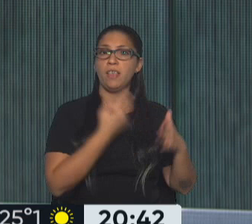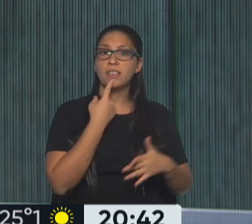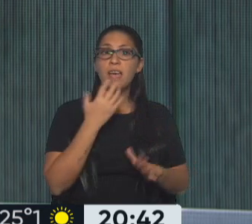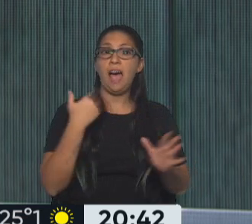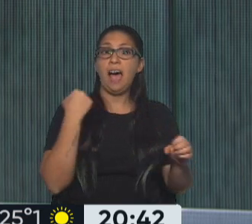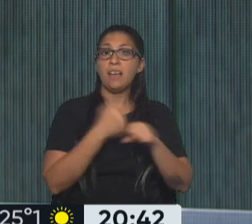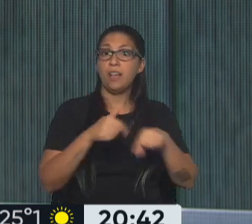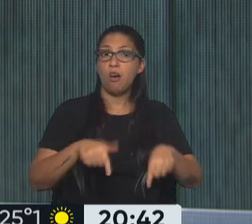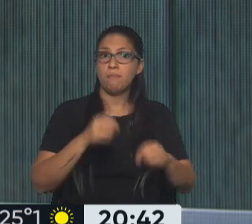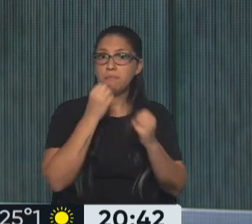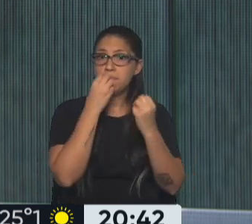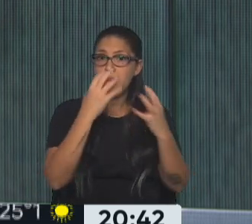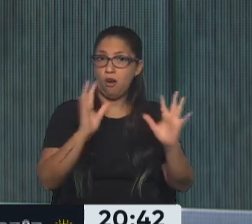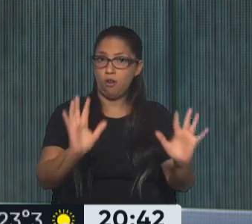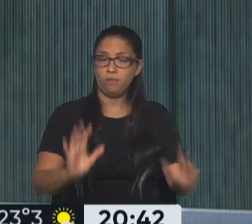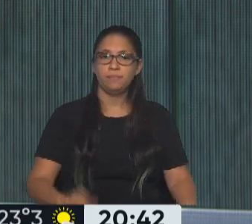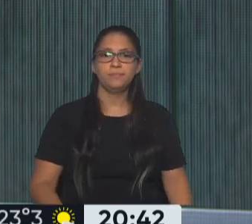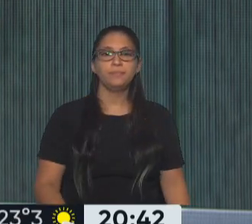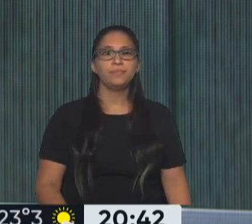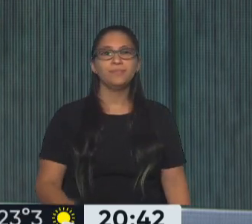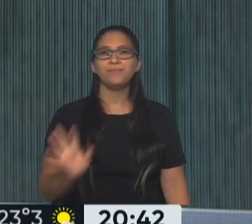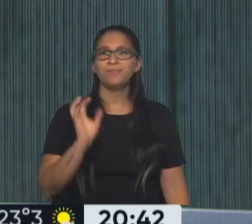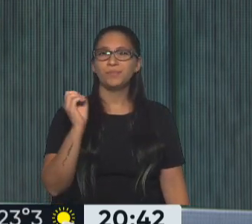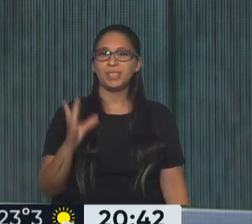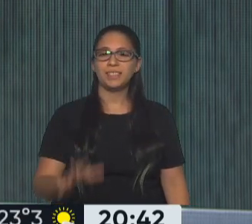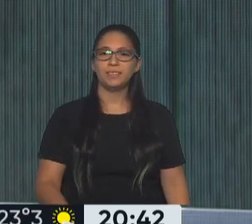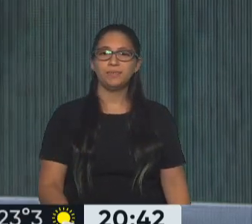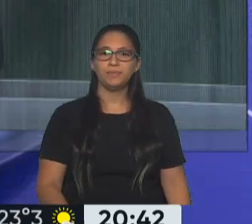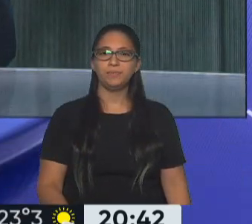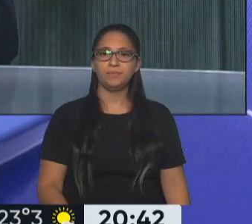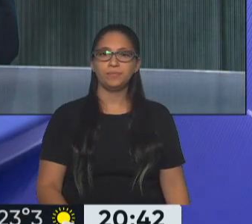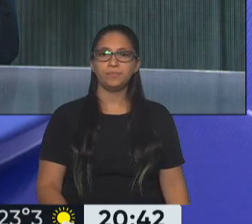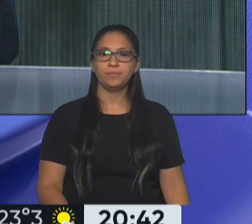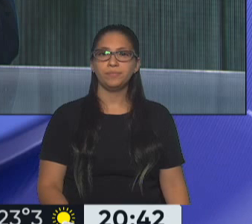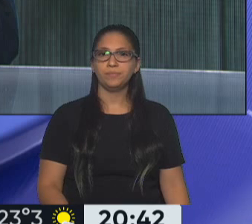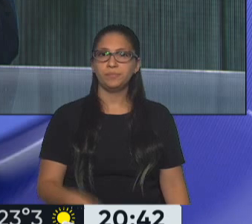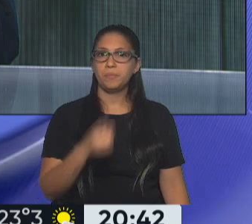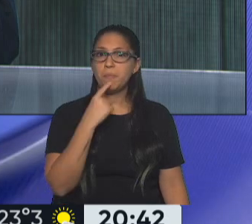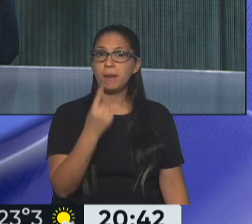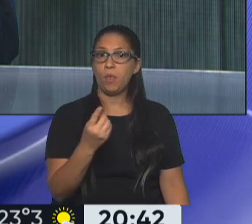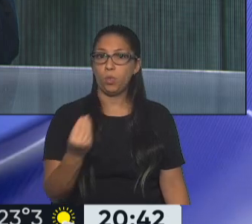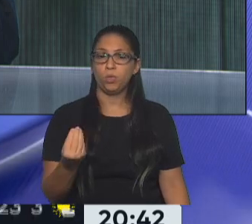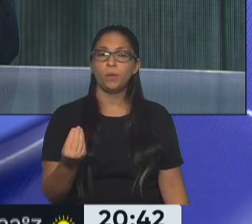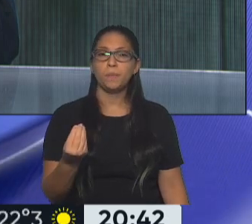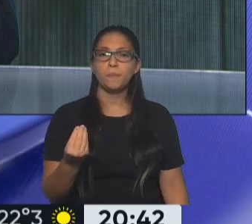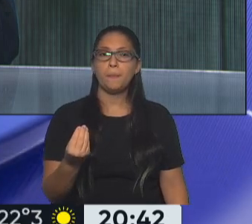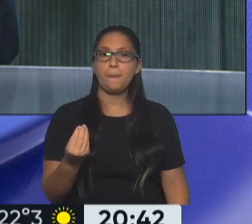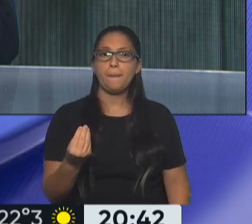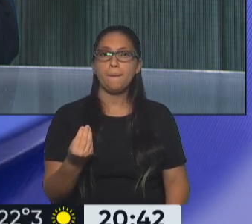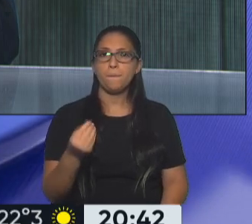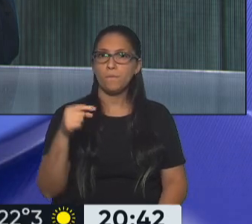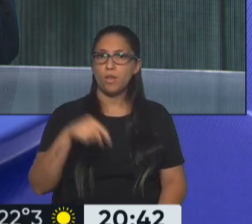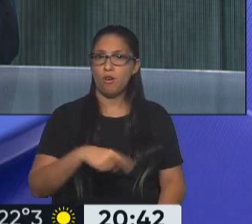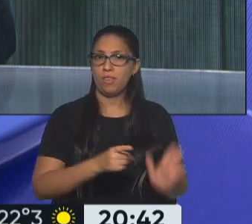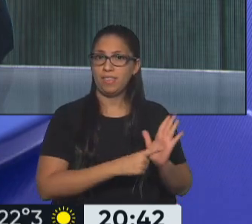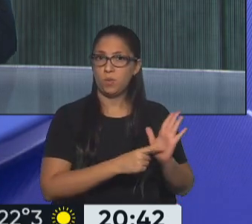mejor. Lucrecia. Hola Martín, ¿cómo estás? Mi pregunta es si consideras que la definición que dio hoy